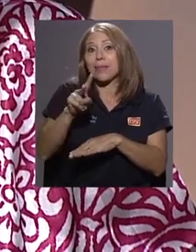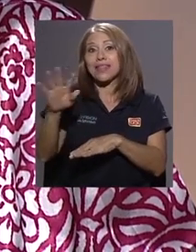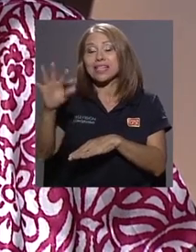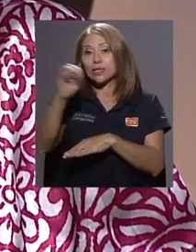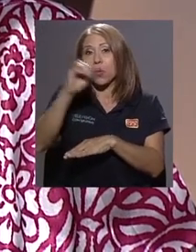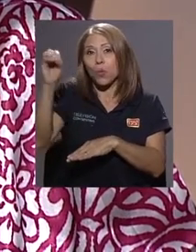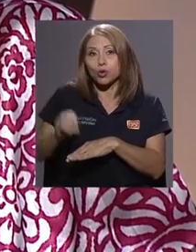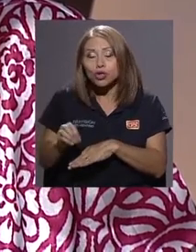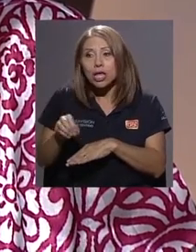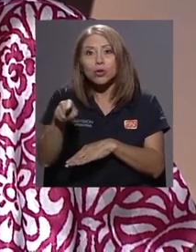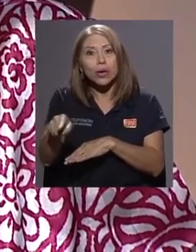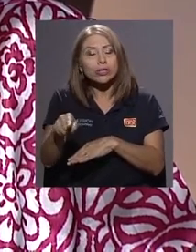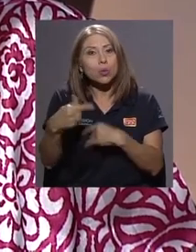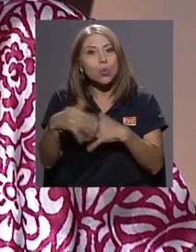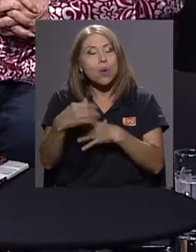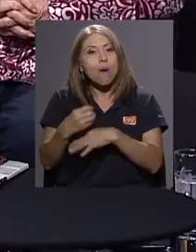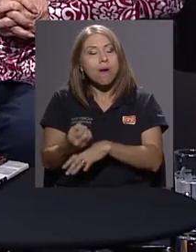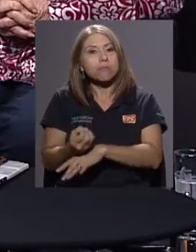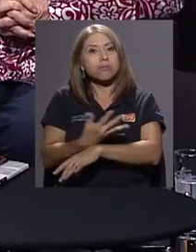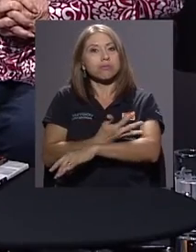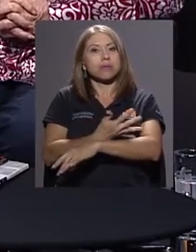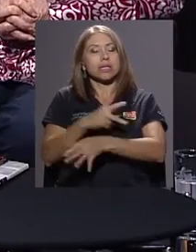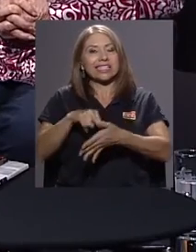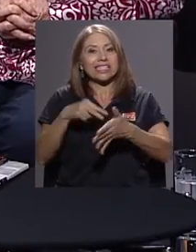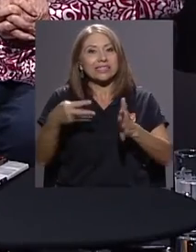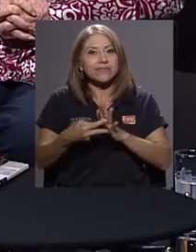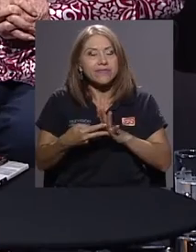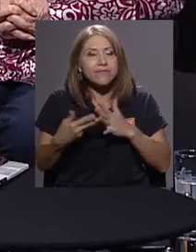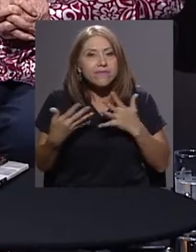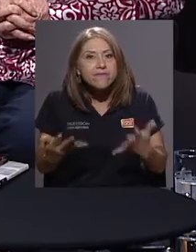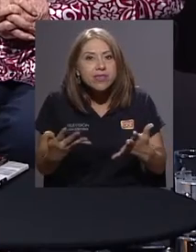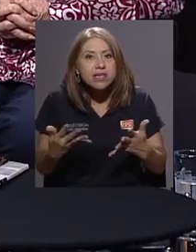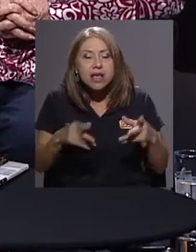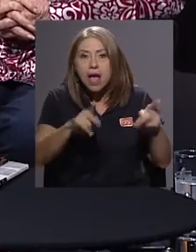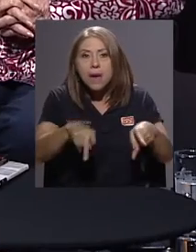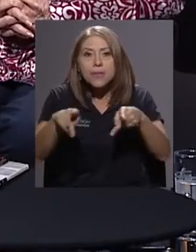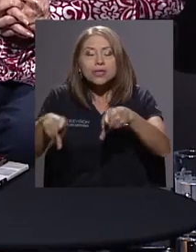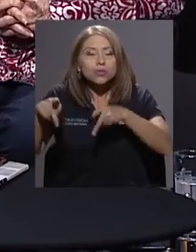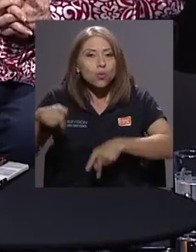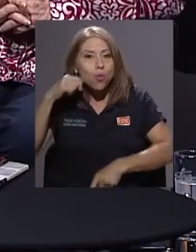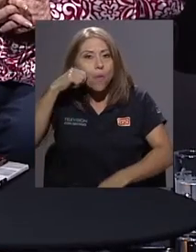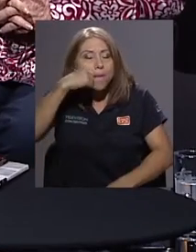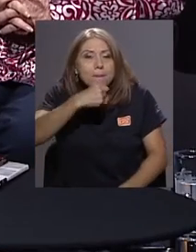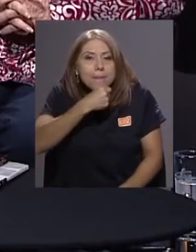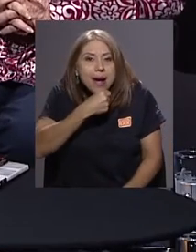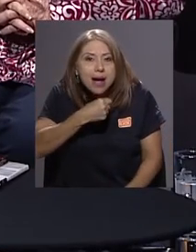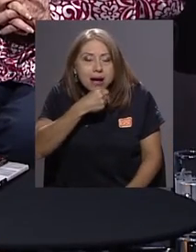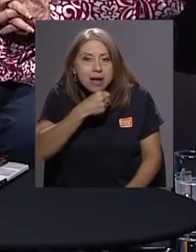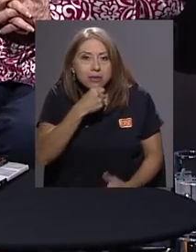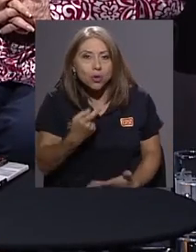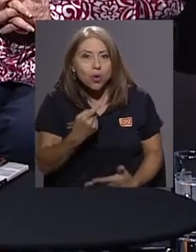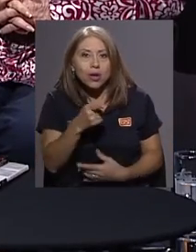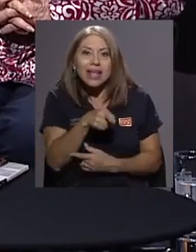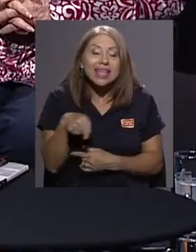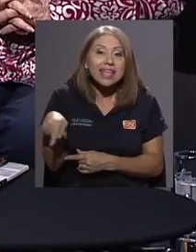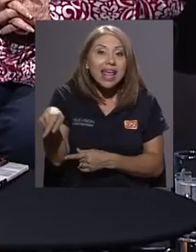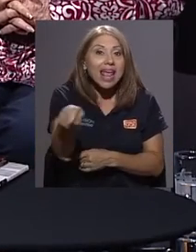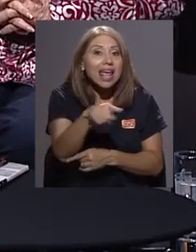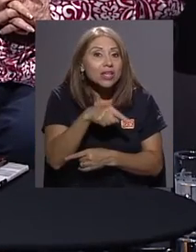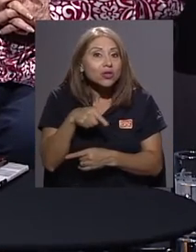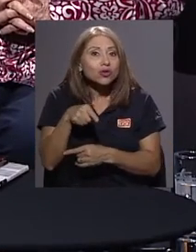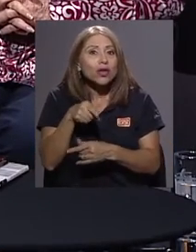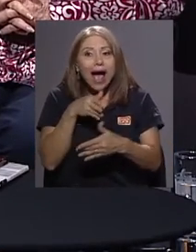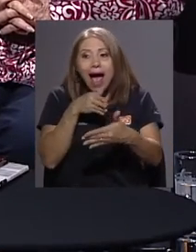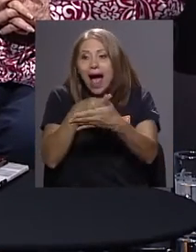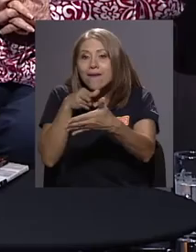categorizó casi de espeluznante verdad porque tendríamos una población mayor que necesariamente tendría una afectación directa inclusive